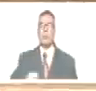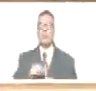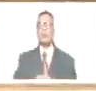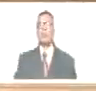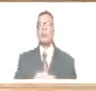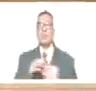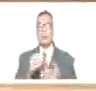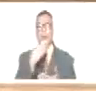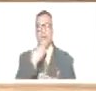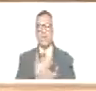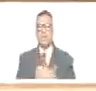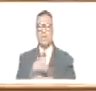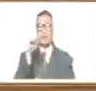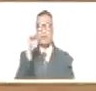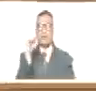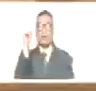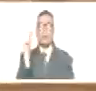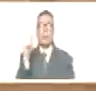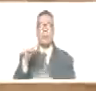parlamentarios.